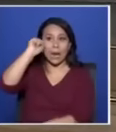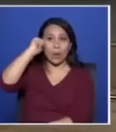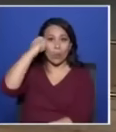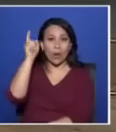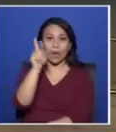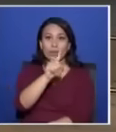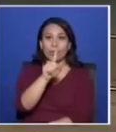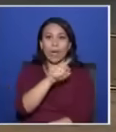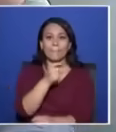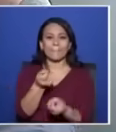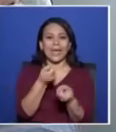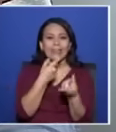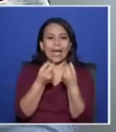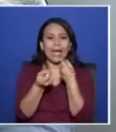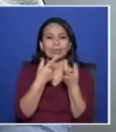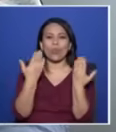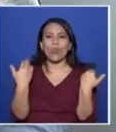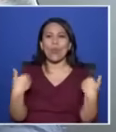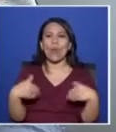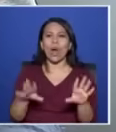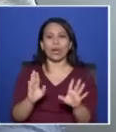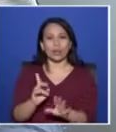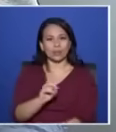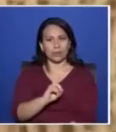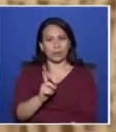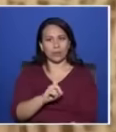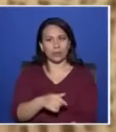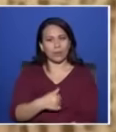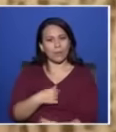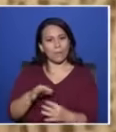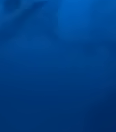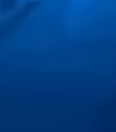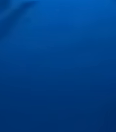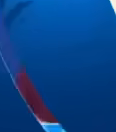no administrar medicamentos de forma forzada y sin receta.